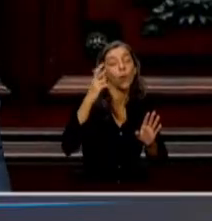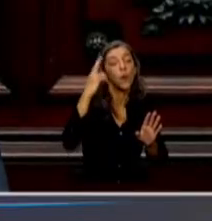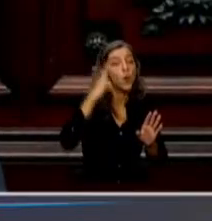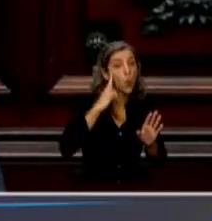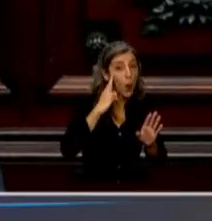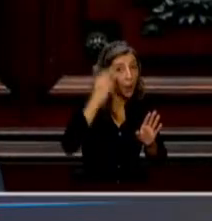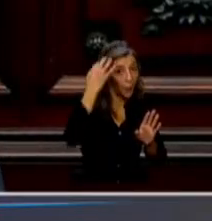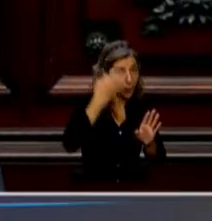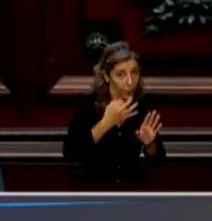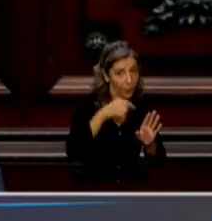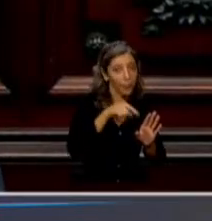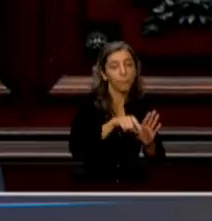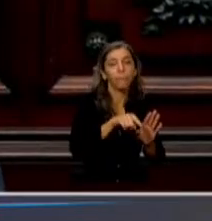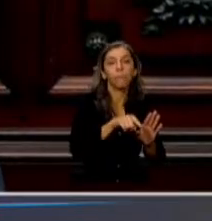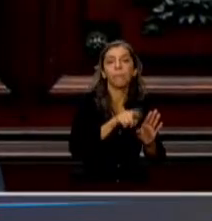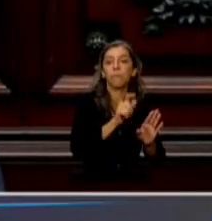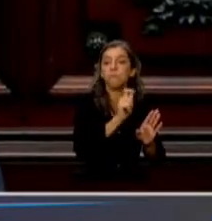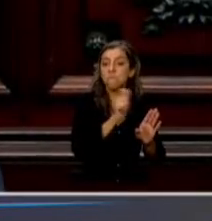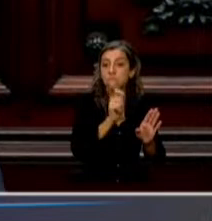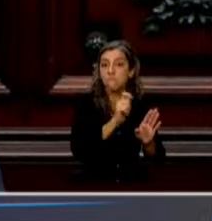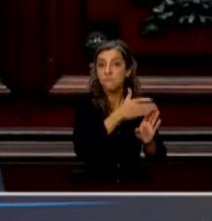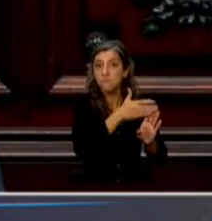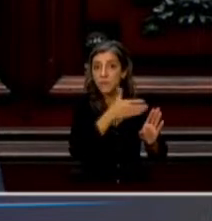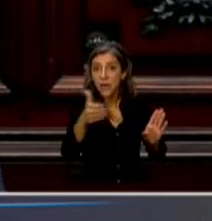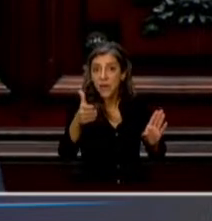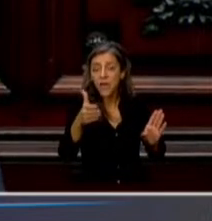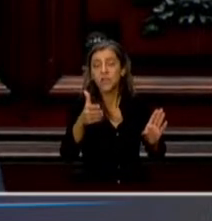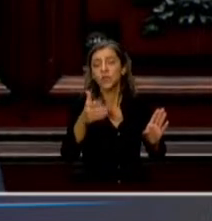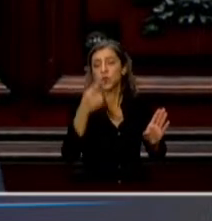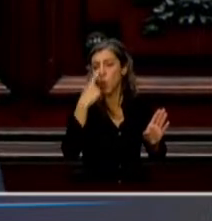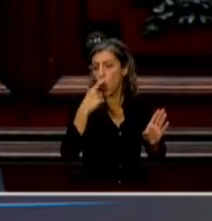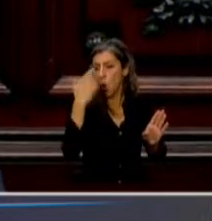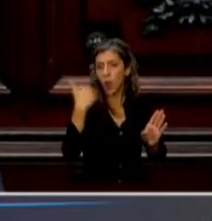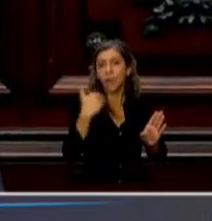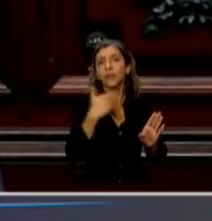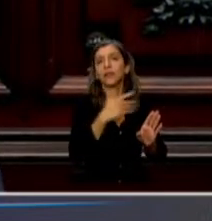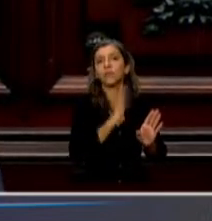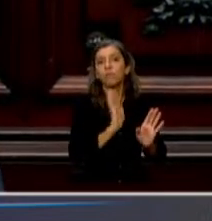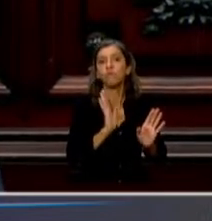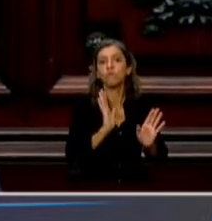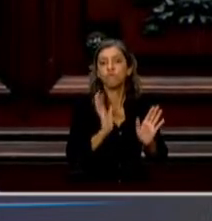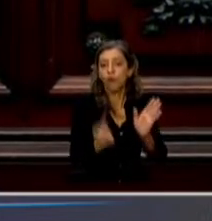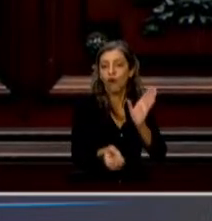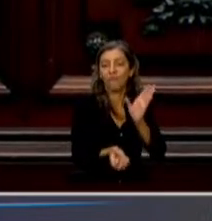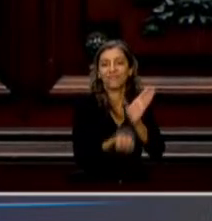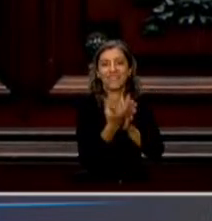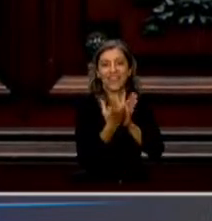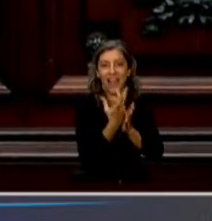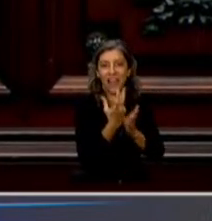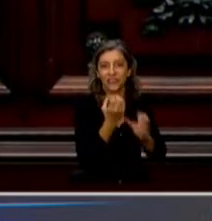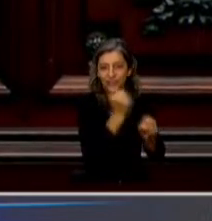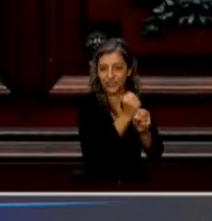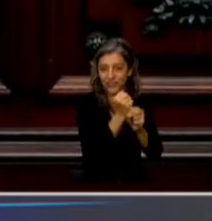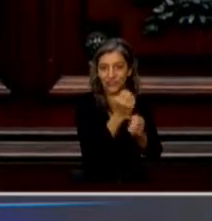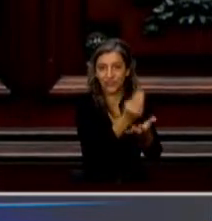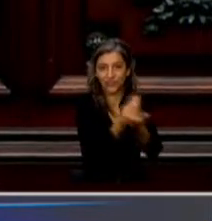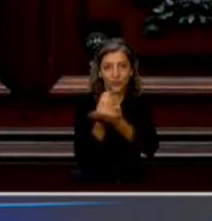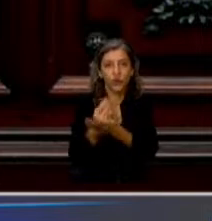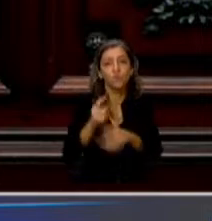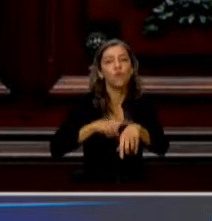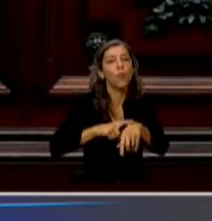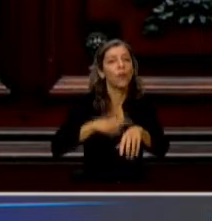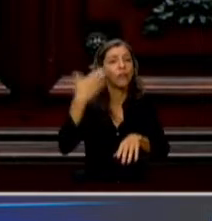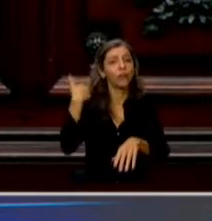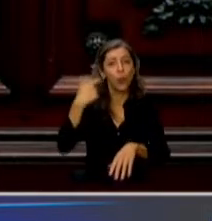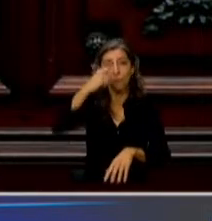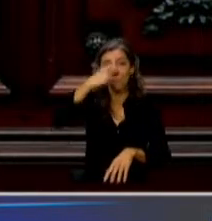inclusión y una situación más próspera a nivel del Tesoro y de las reservas. Dijo eso Rossi cuando empezó en su discurso, sí. Y después, Juntos por el